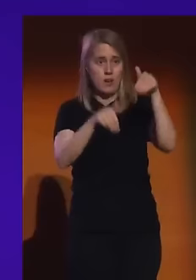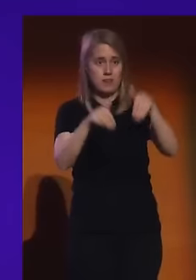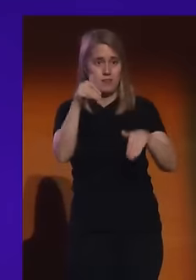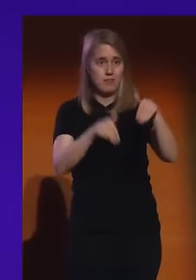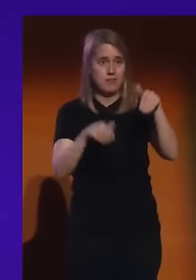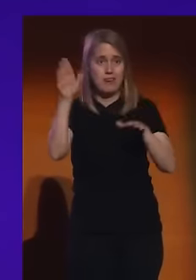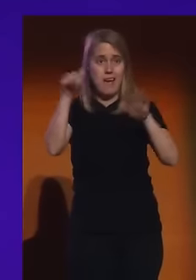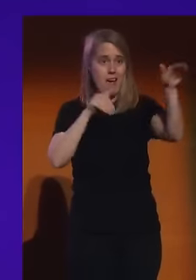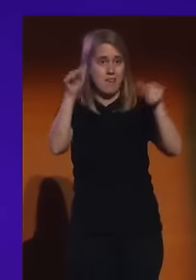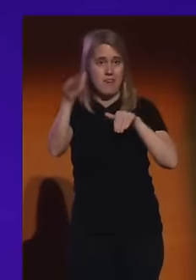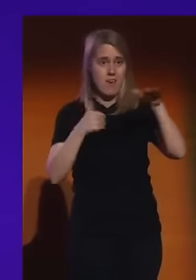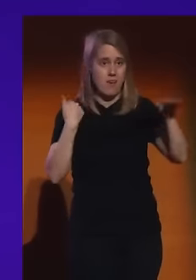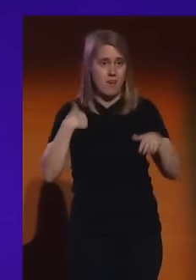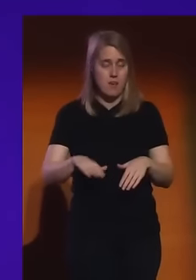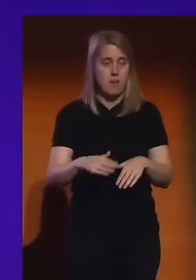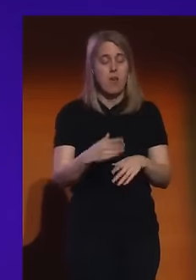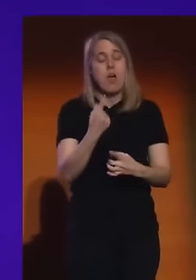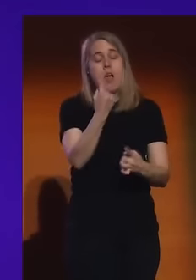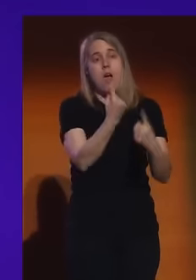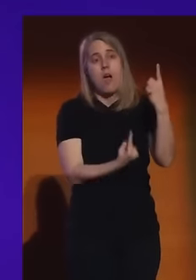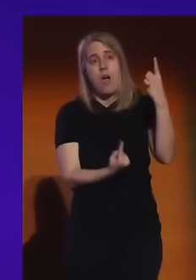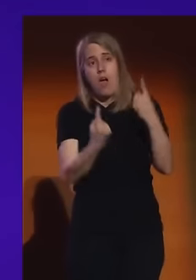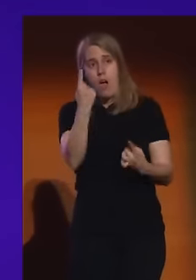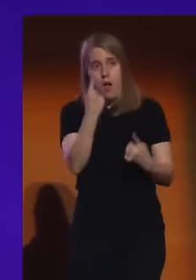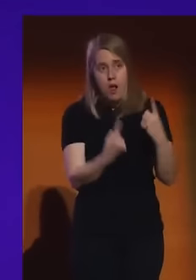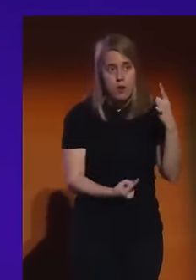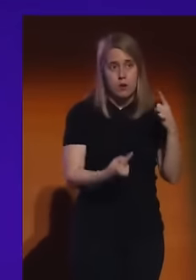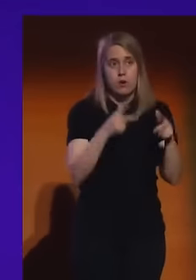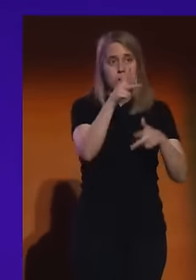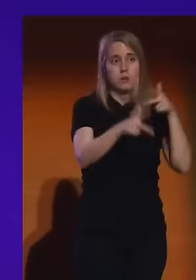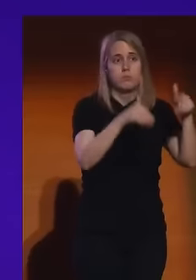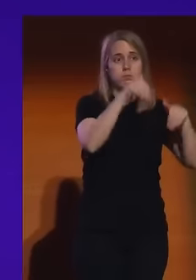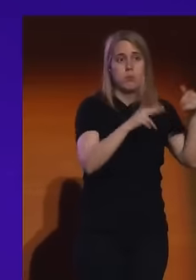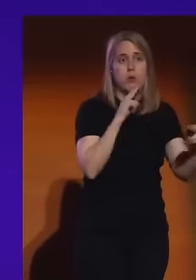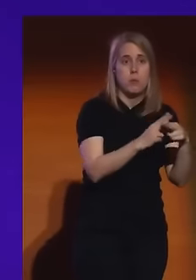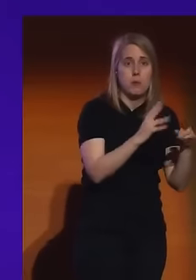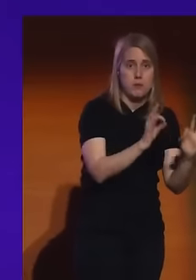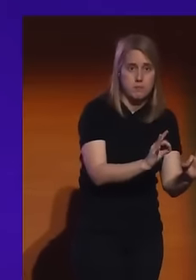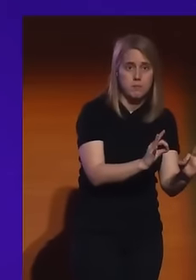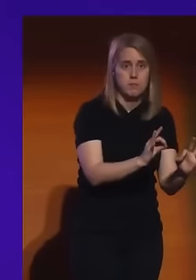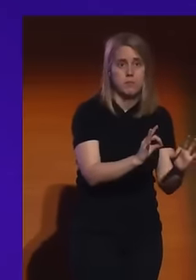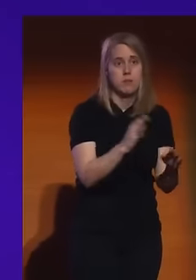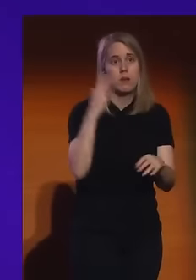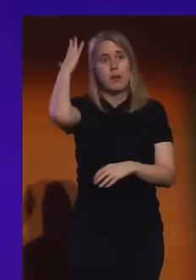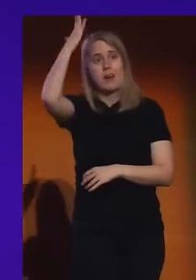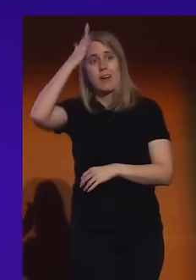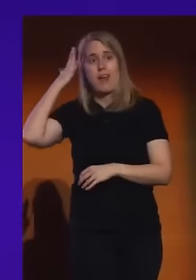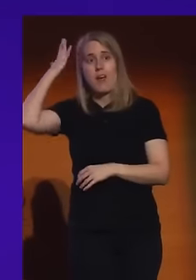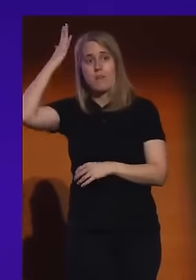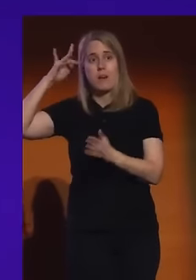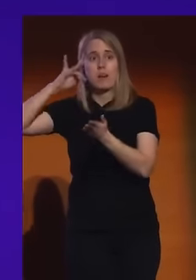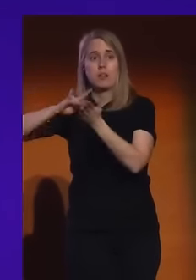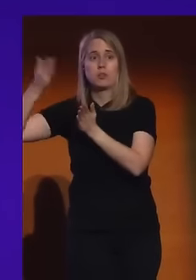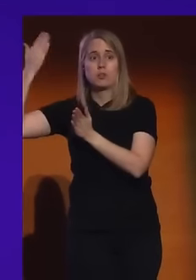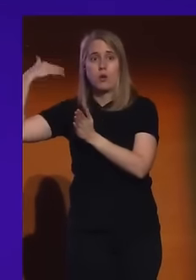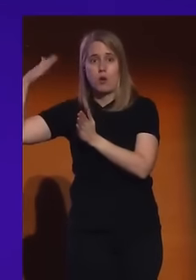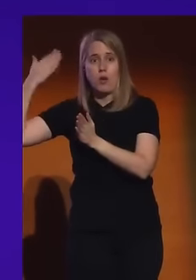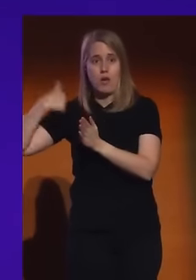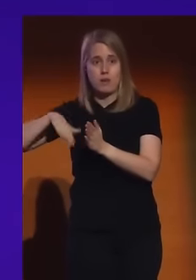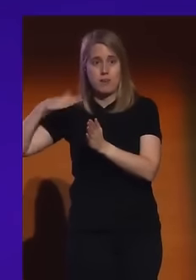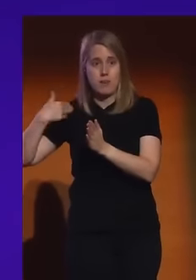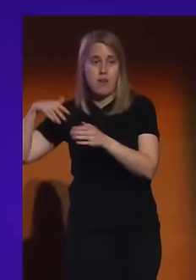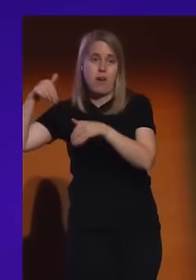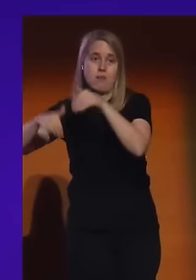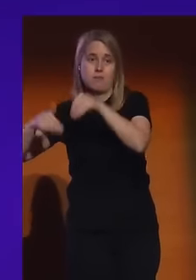deu dira batz eus diote nafarroa garaiko haut eskak ere euskal